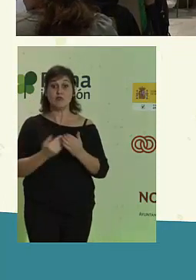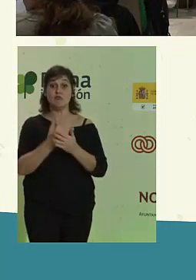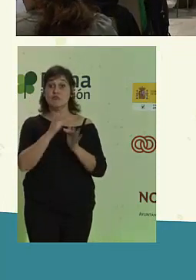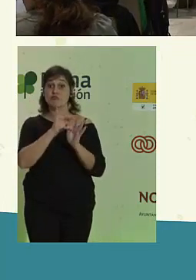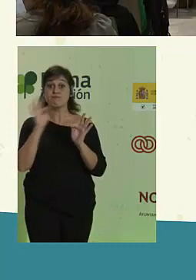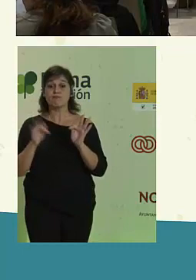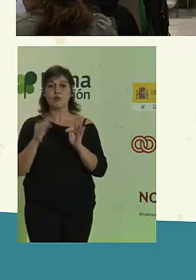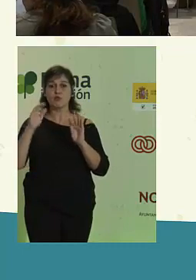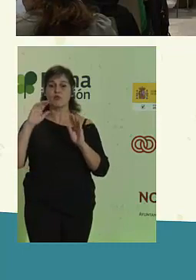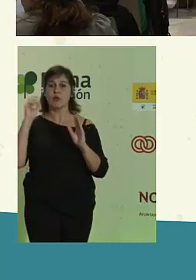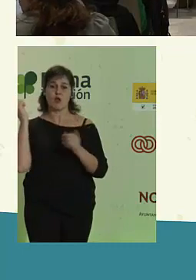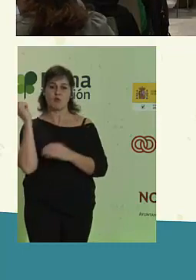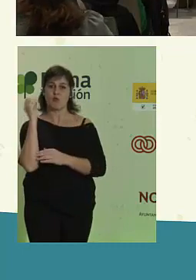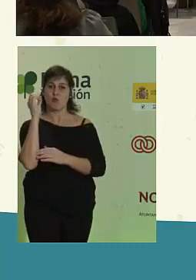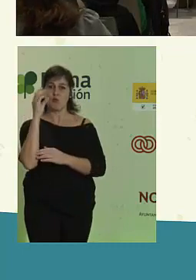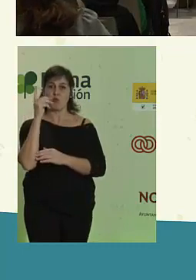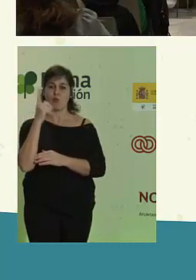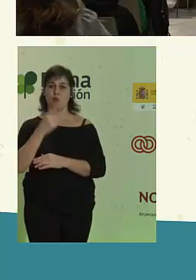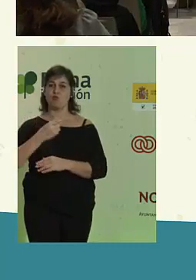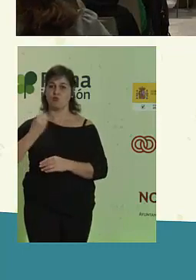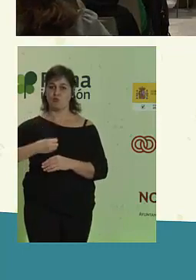conferencia muy fructífera.